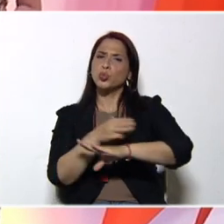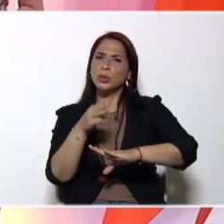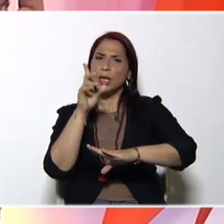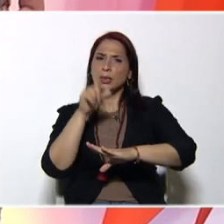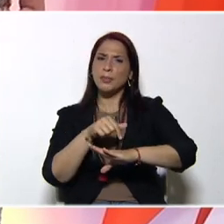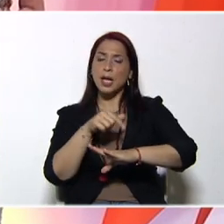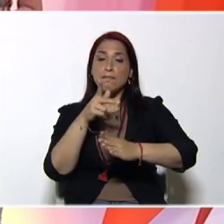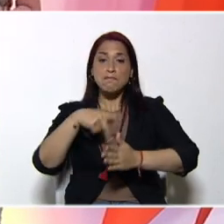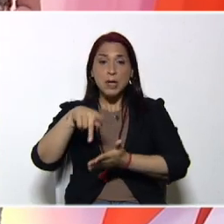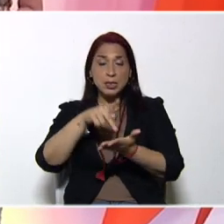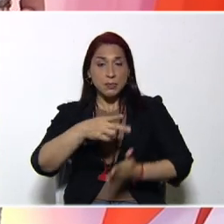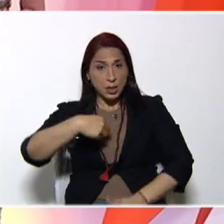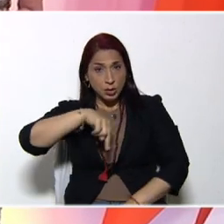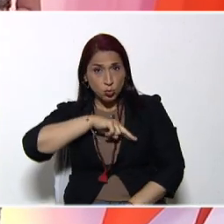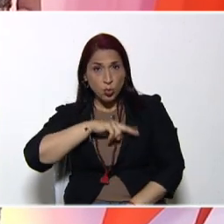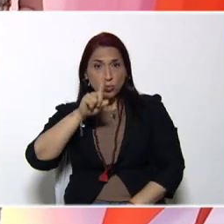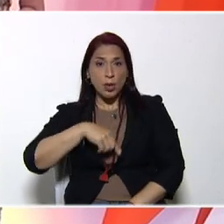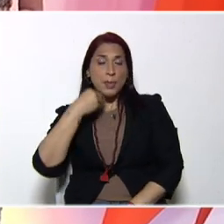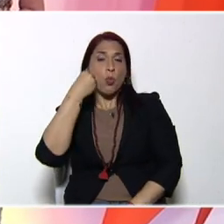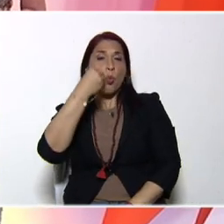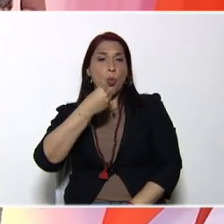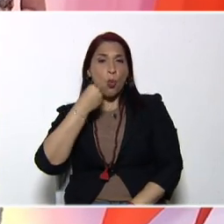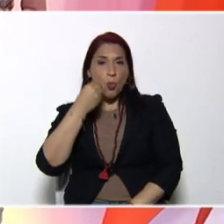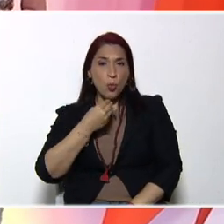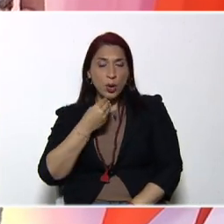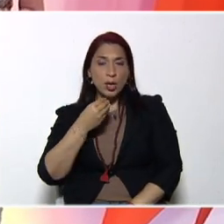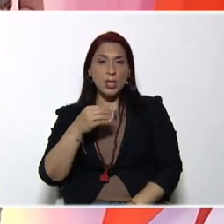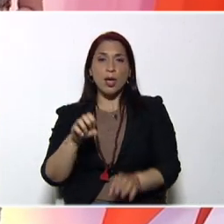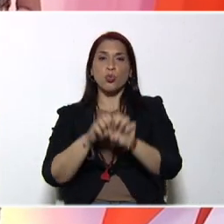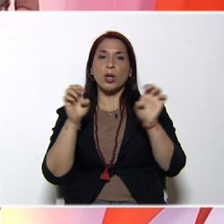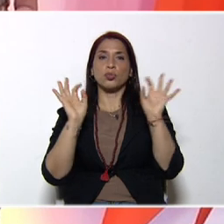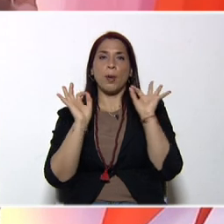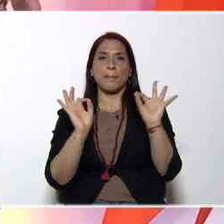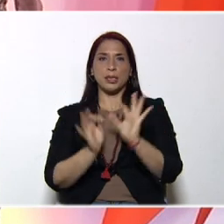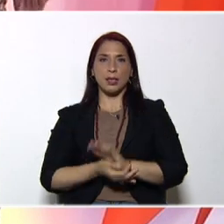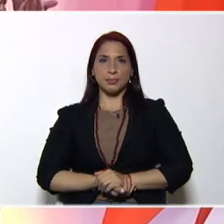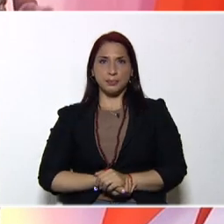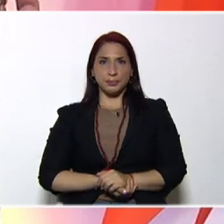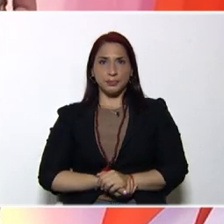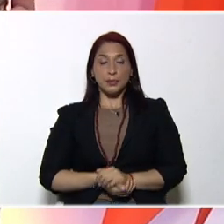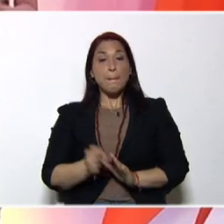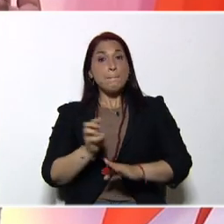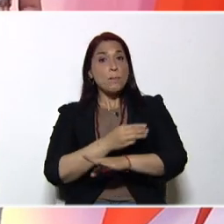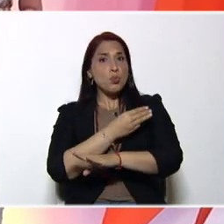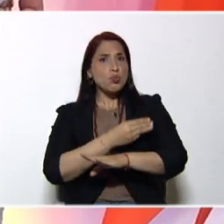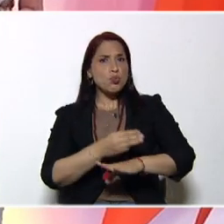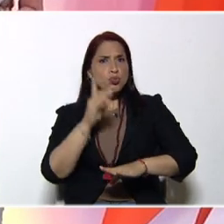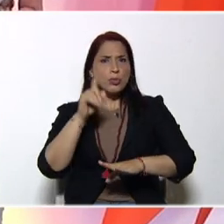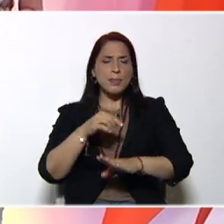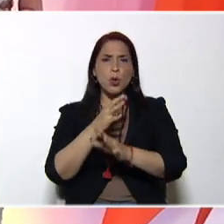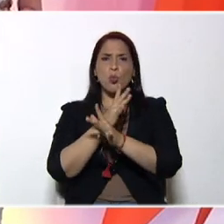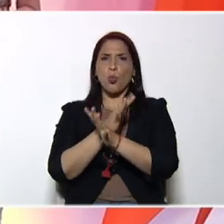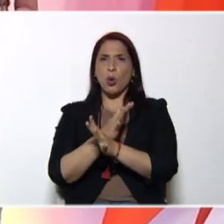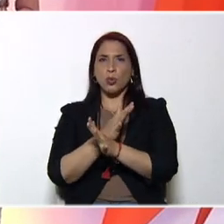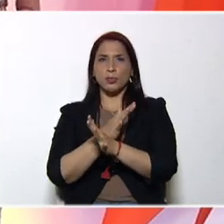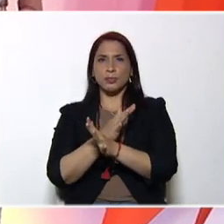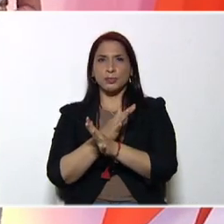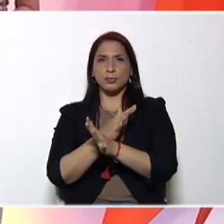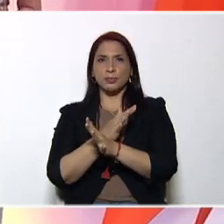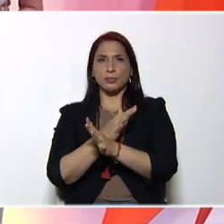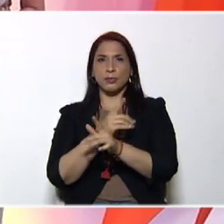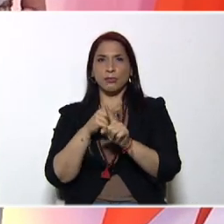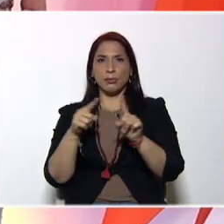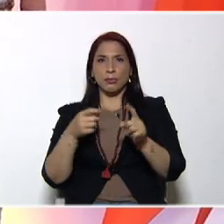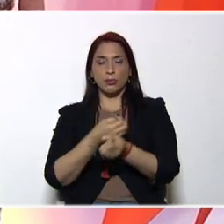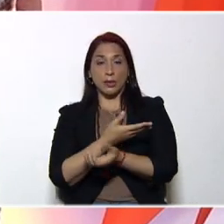nuestros participantes, a nuestros jóvenes con necesidades educativas especiales, la música, los juegos para